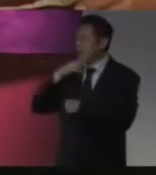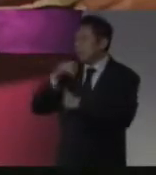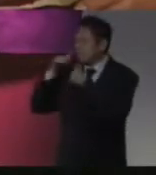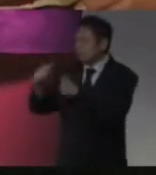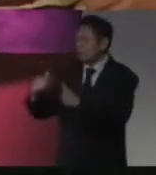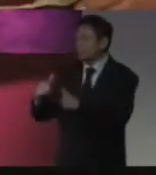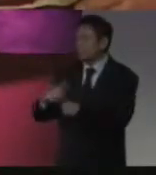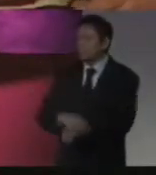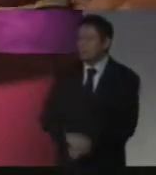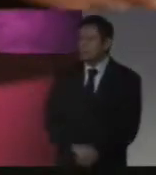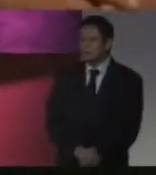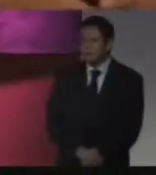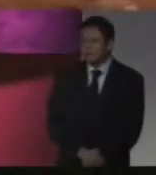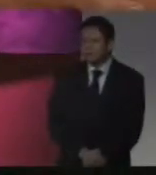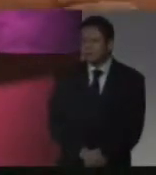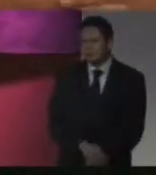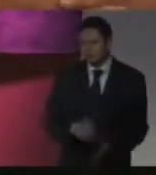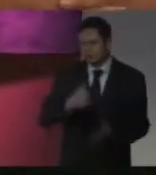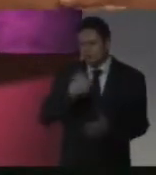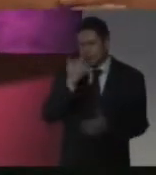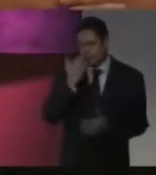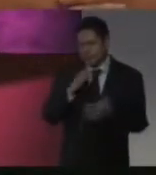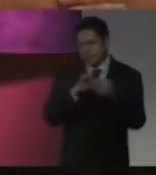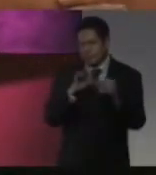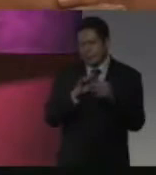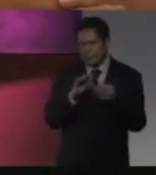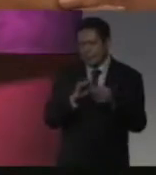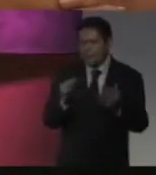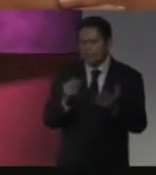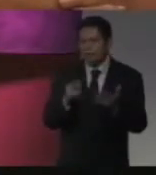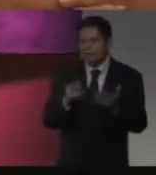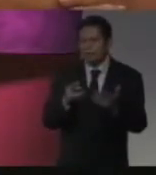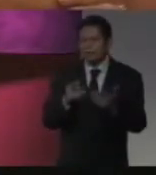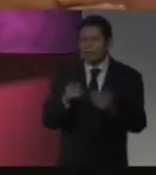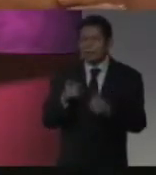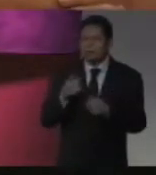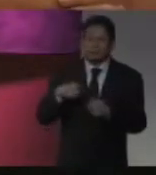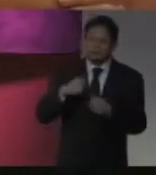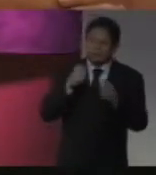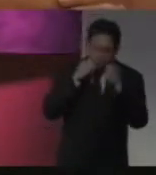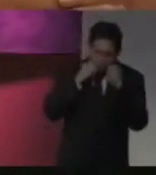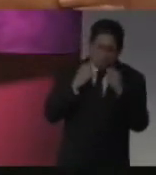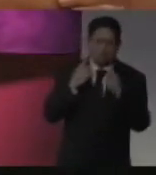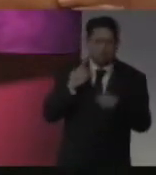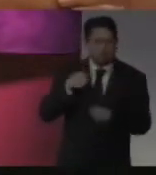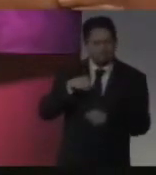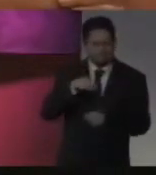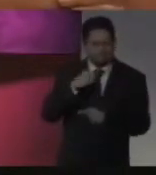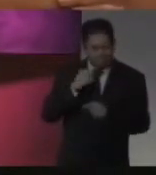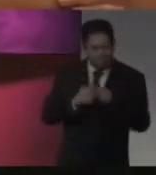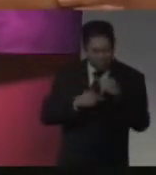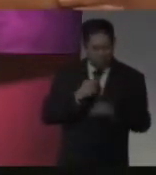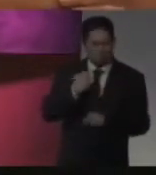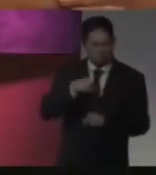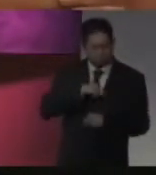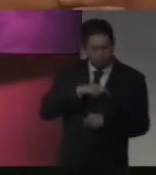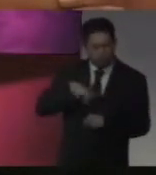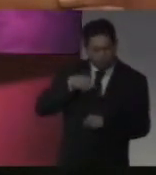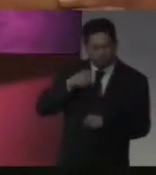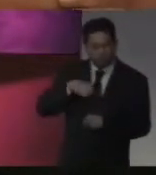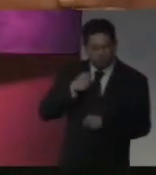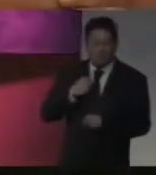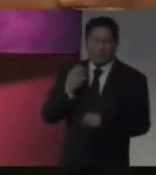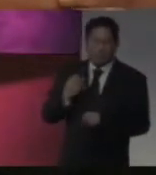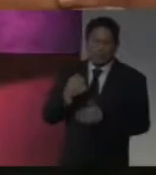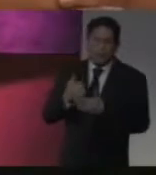Bueno, yo quiero decirles que de cualquier manera nos ha abierto espacios y